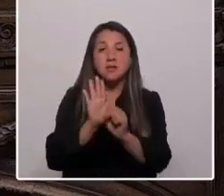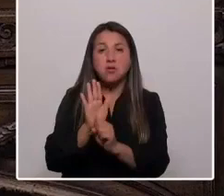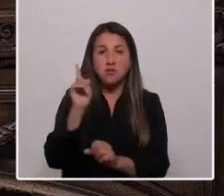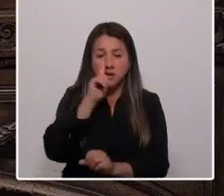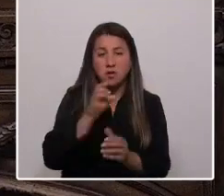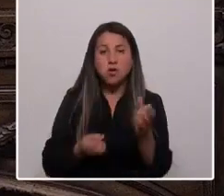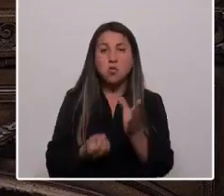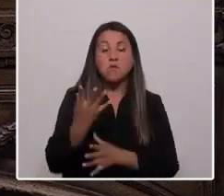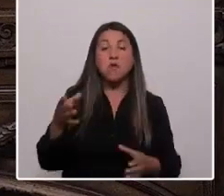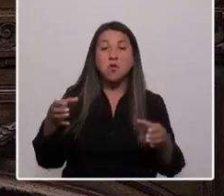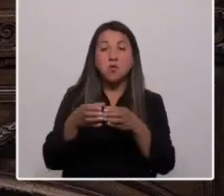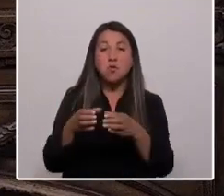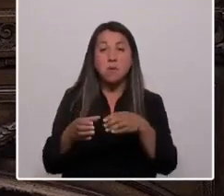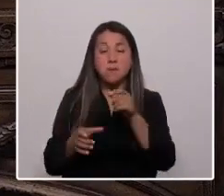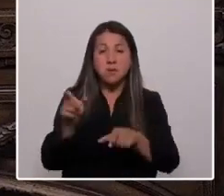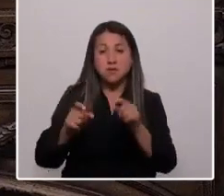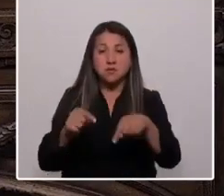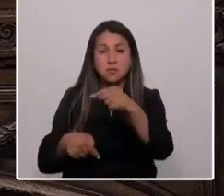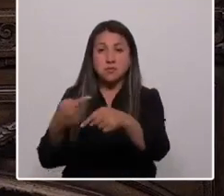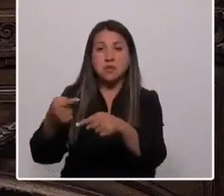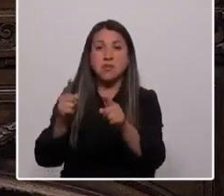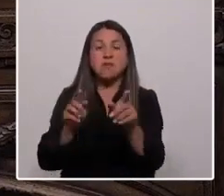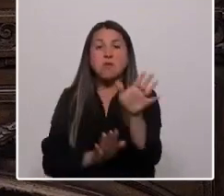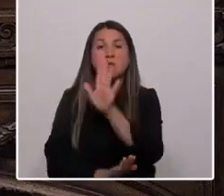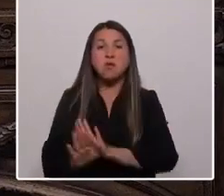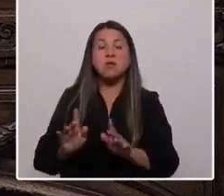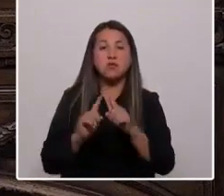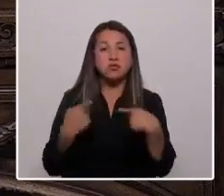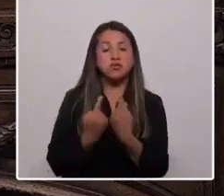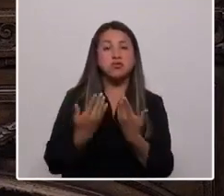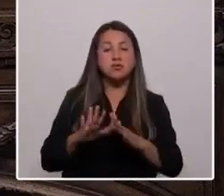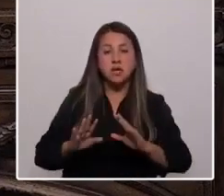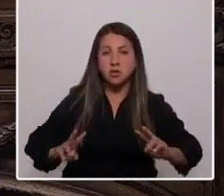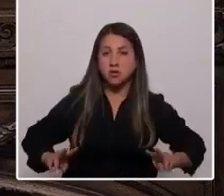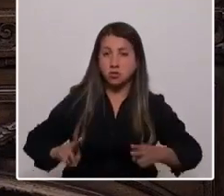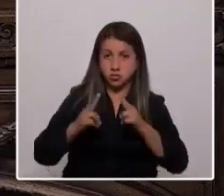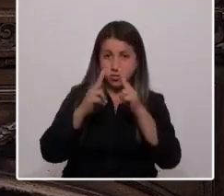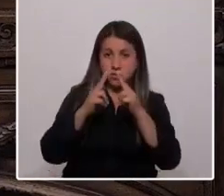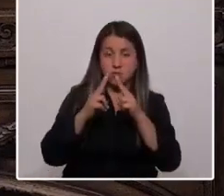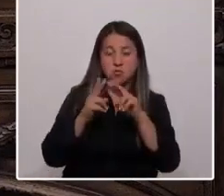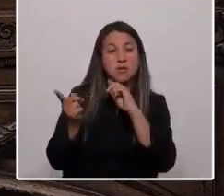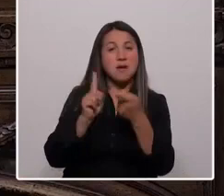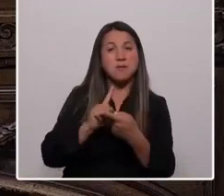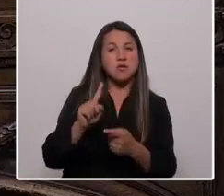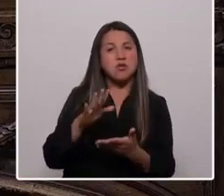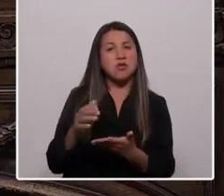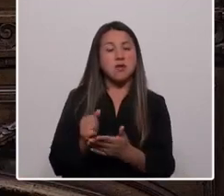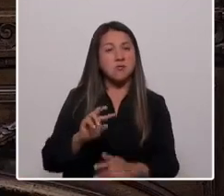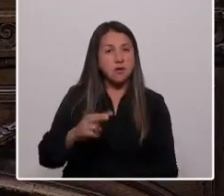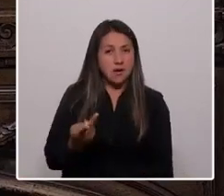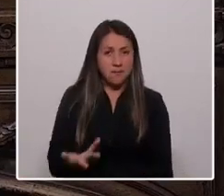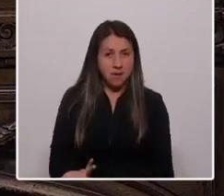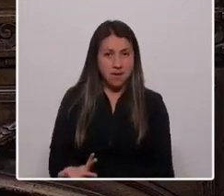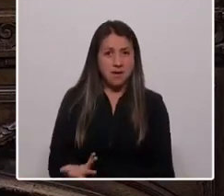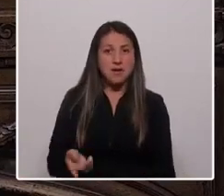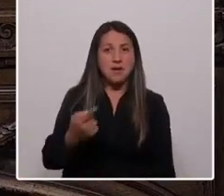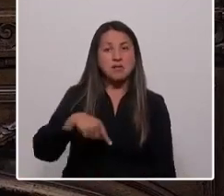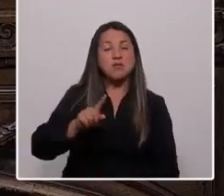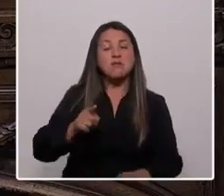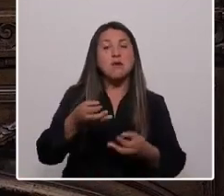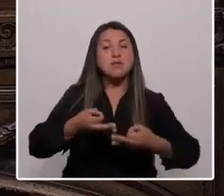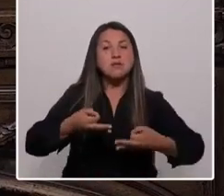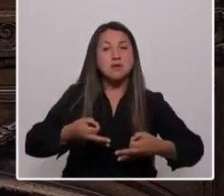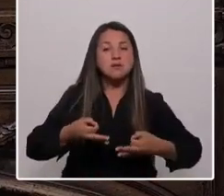el deber de cuidar lo que hemos construido cambiar lo que no logremos cambiar y asegurarse de que a cada